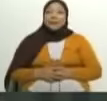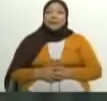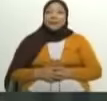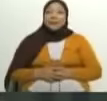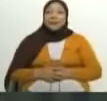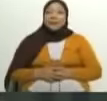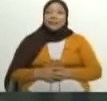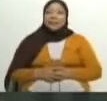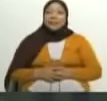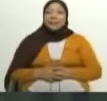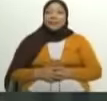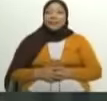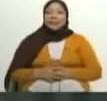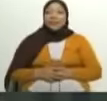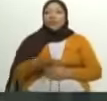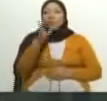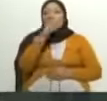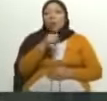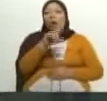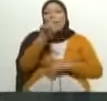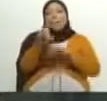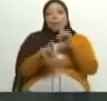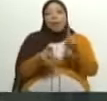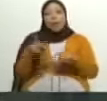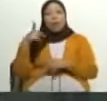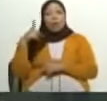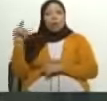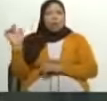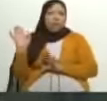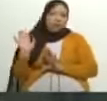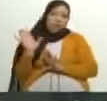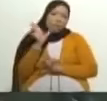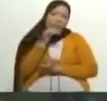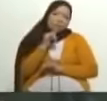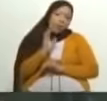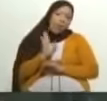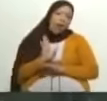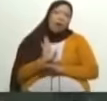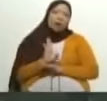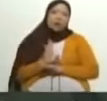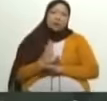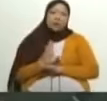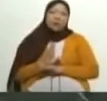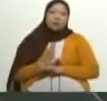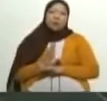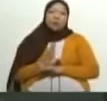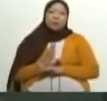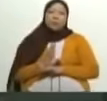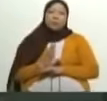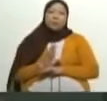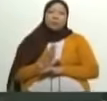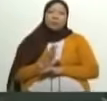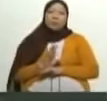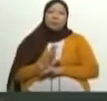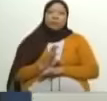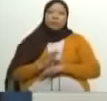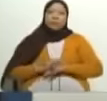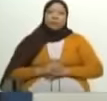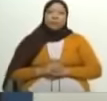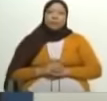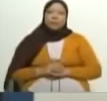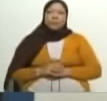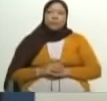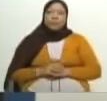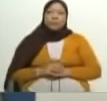bien si no hay preguntas nos retiramos para que venga la contraparte Muchas gracias de este acuerdo a dar su